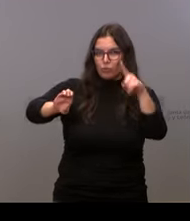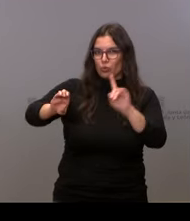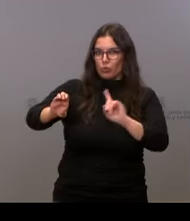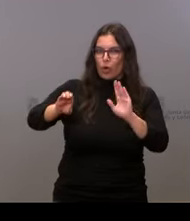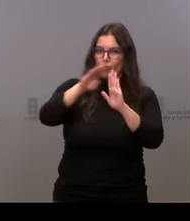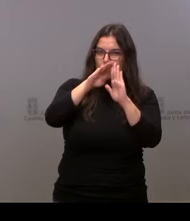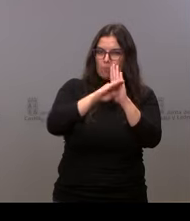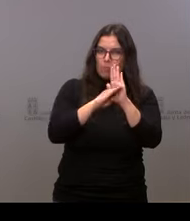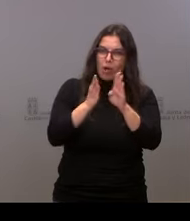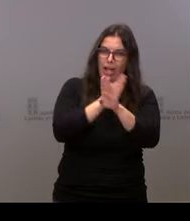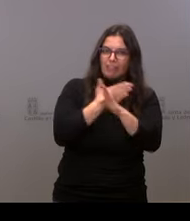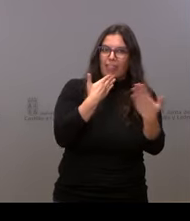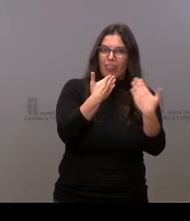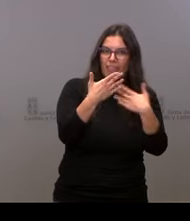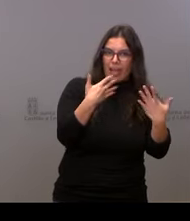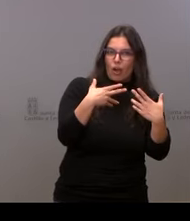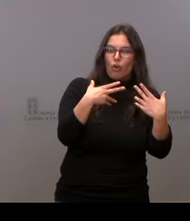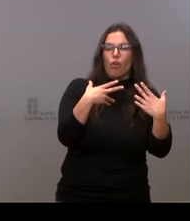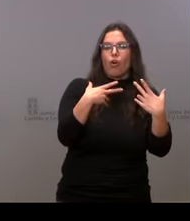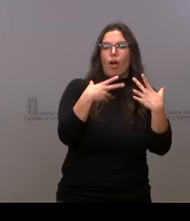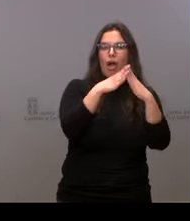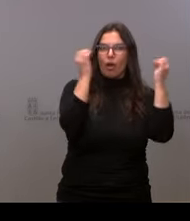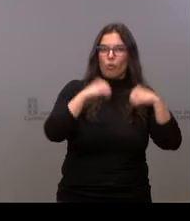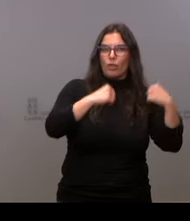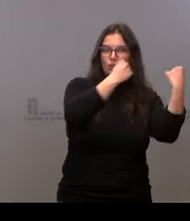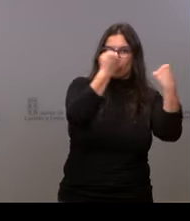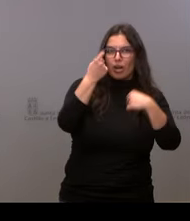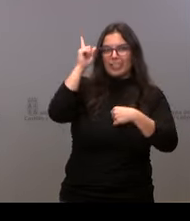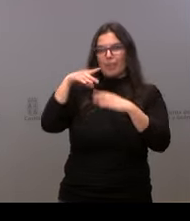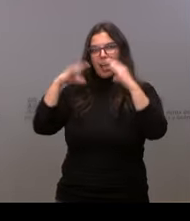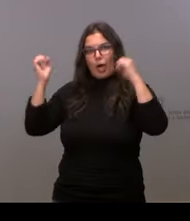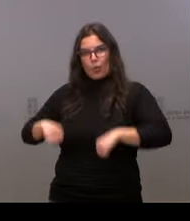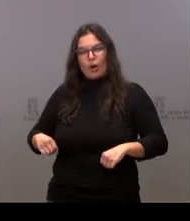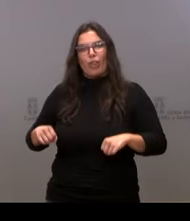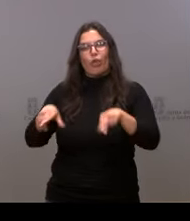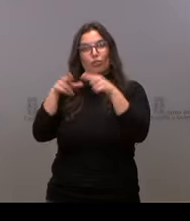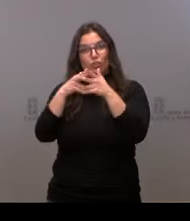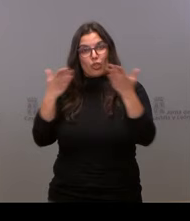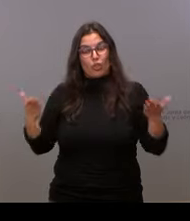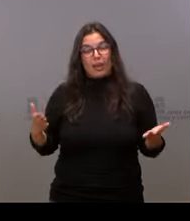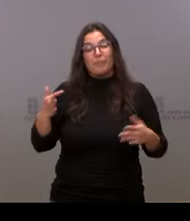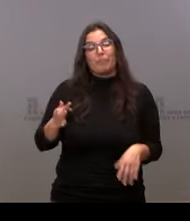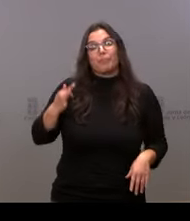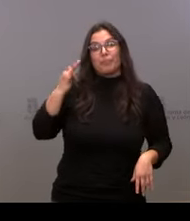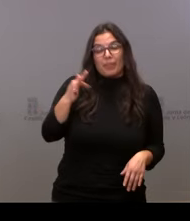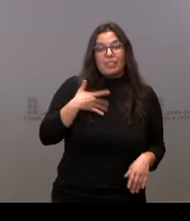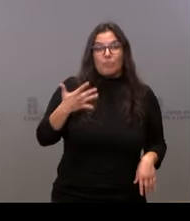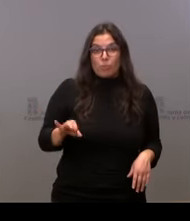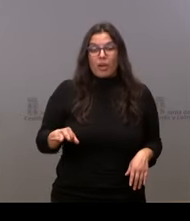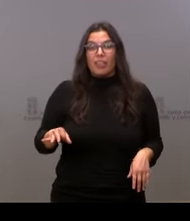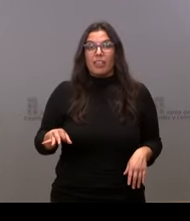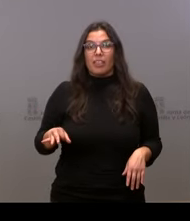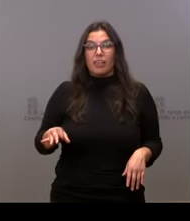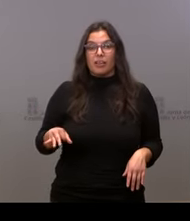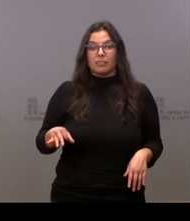institucional por un lado y social por otro y eso va a ser compatible o digamos que va a ser